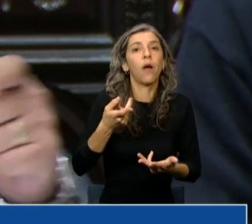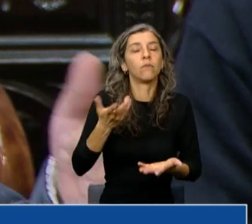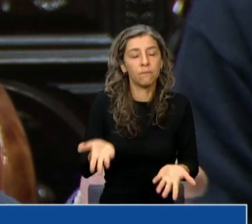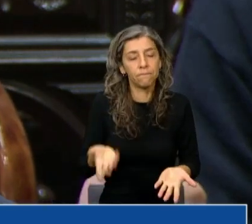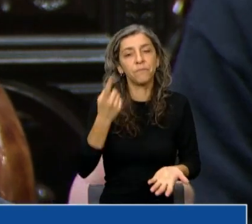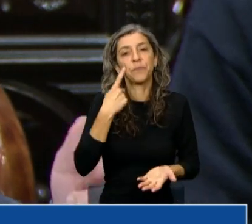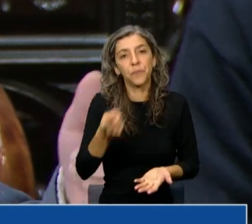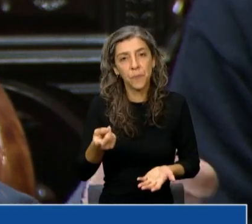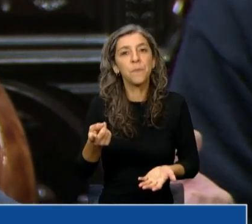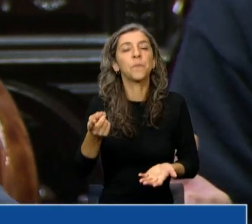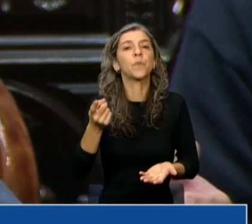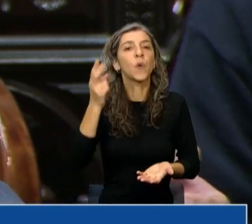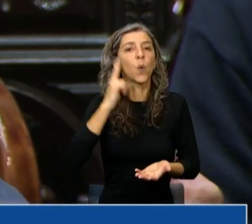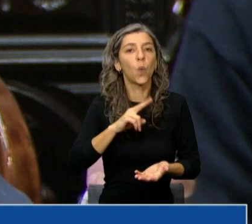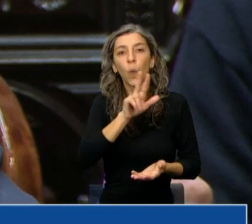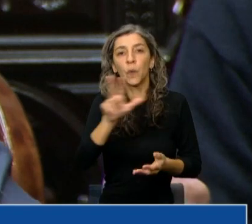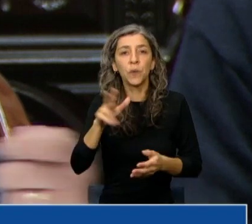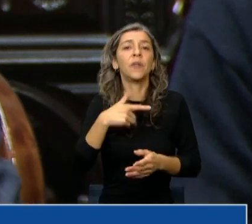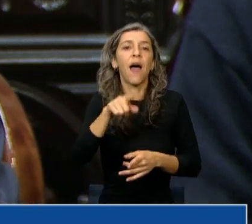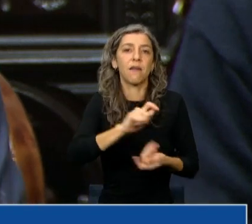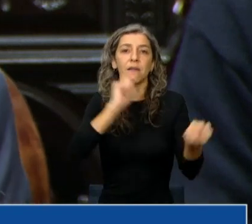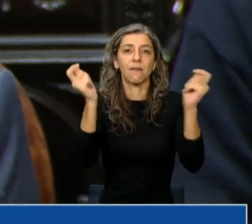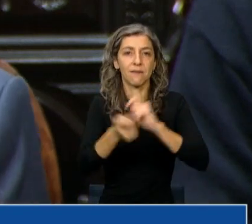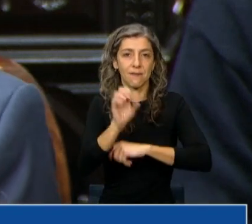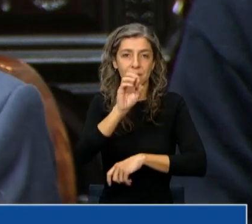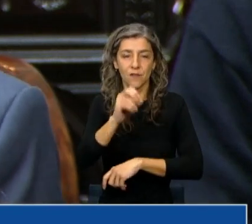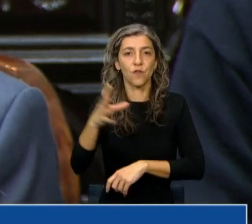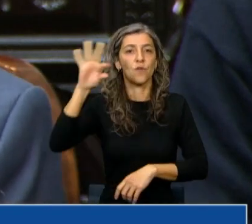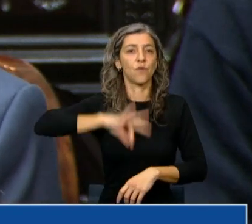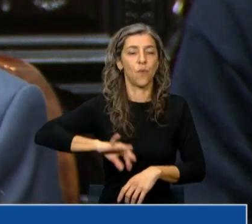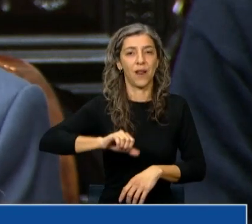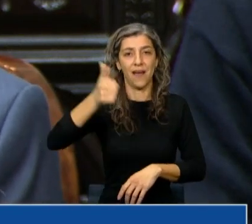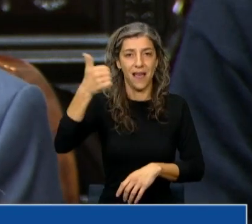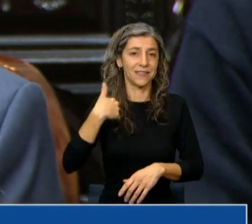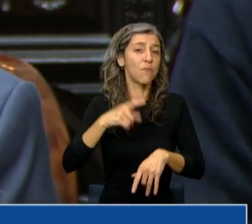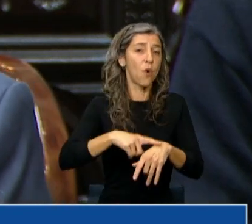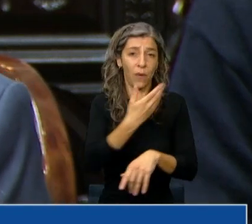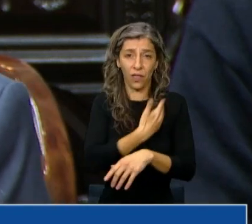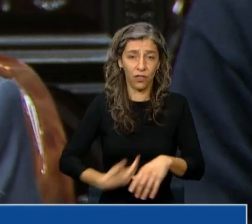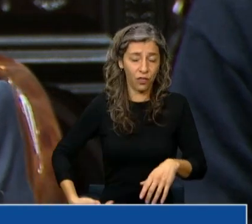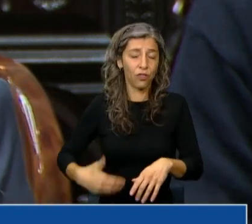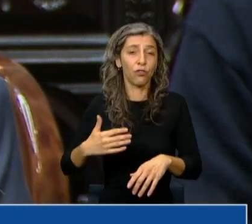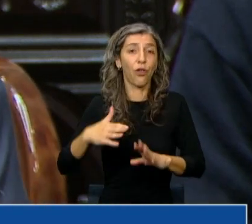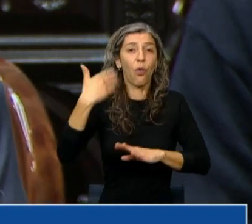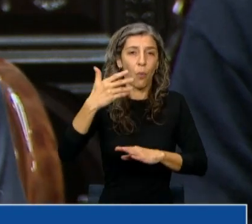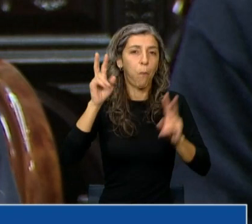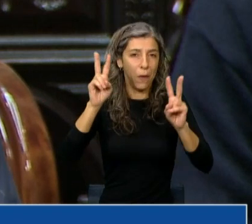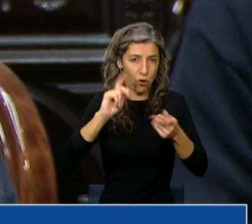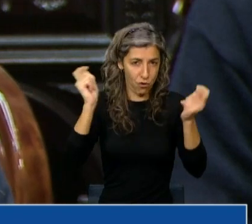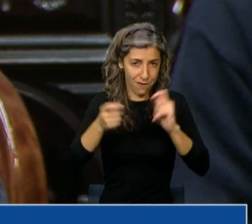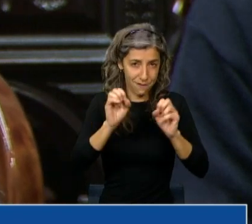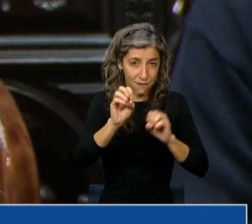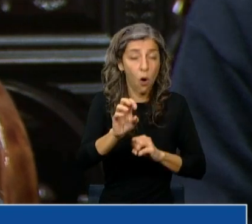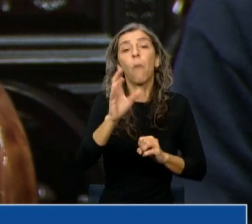se le cambia la denominación y pasa a llamarse impuesto a las ganancias en el gobierno de Perón, y luego hay una reforma que es la que incorpora a